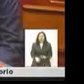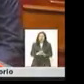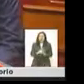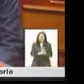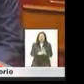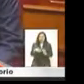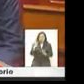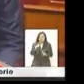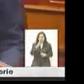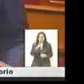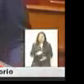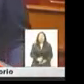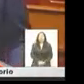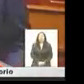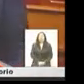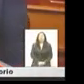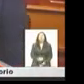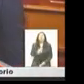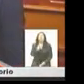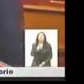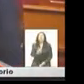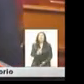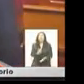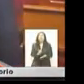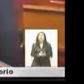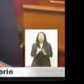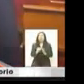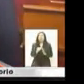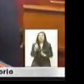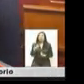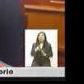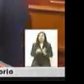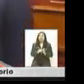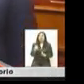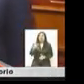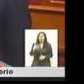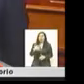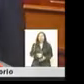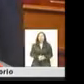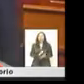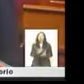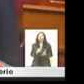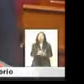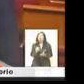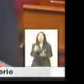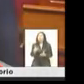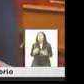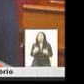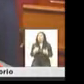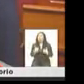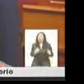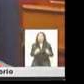Constitución Política del Perú establece expresamente en su artículo 2, inciso 5, toda persona tiene derecho